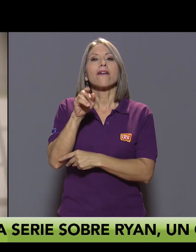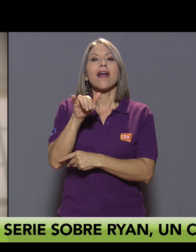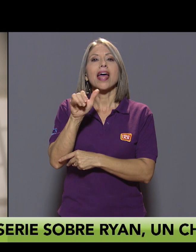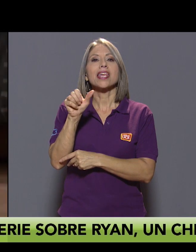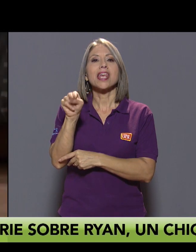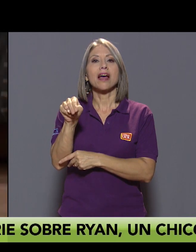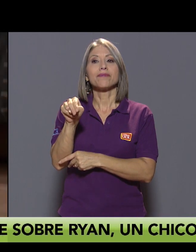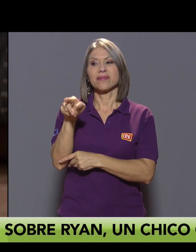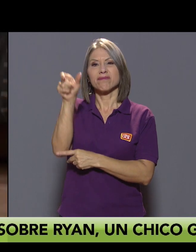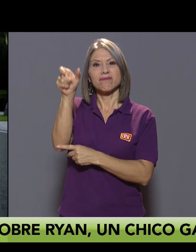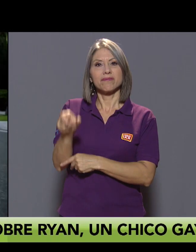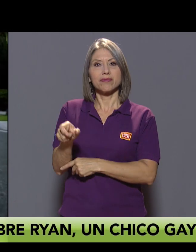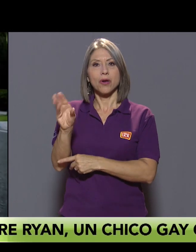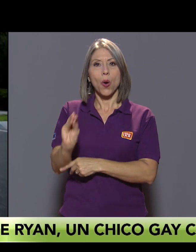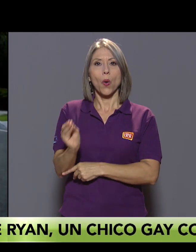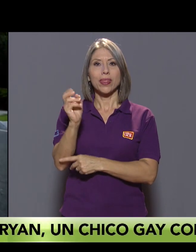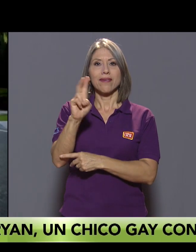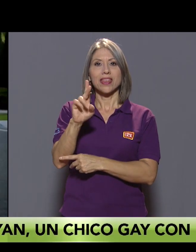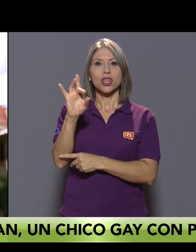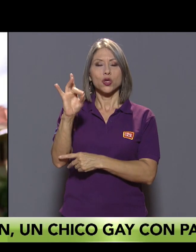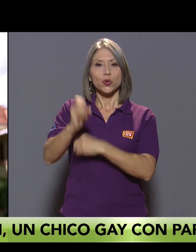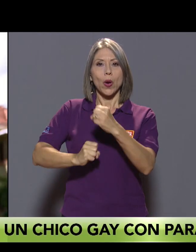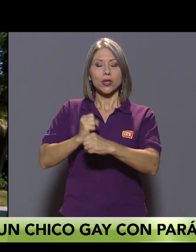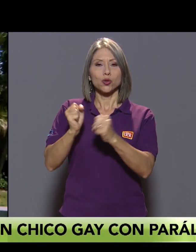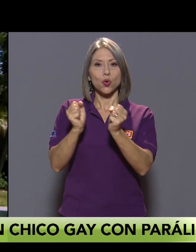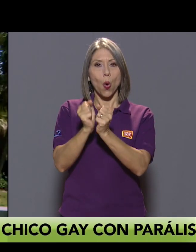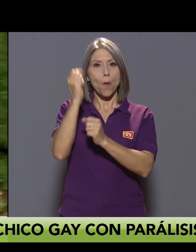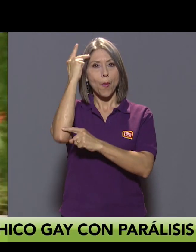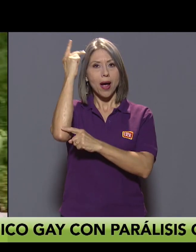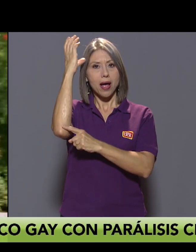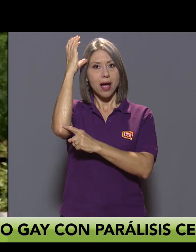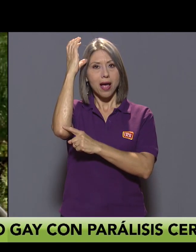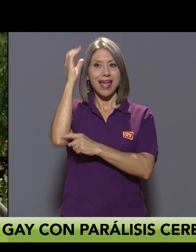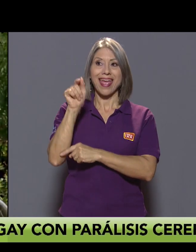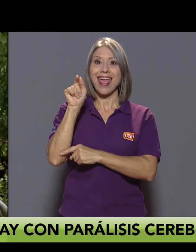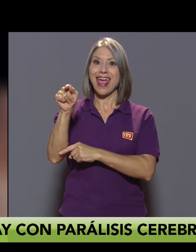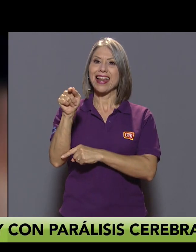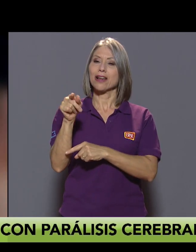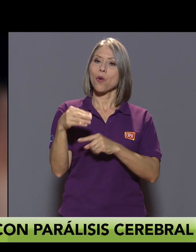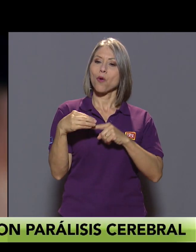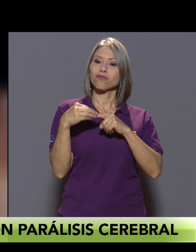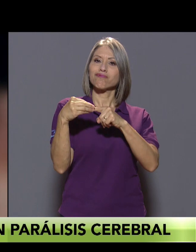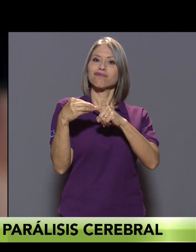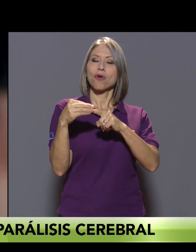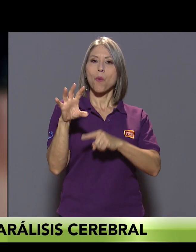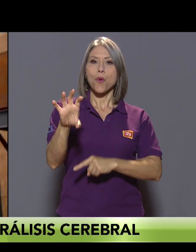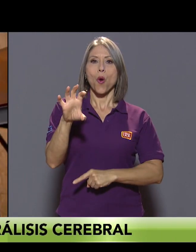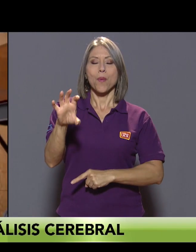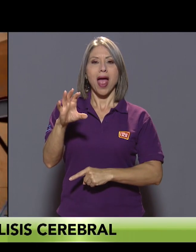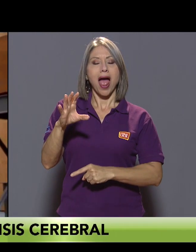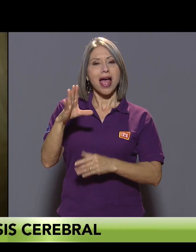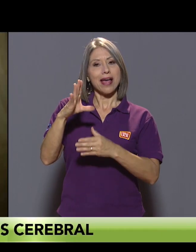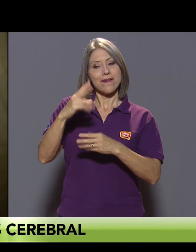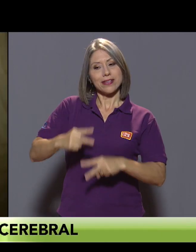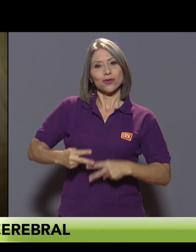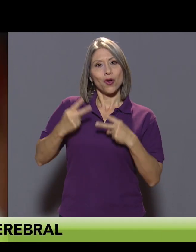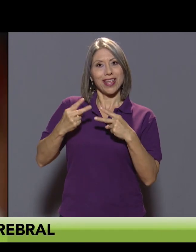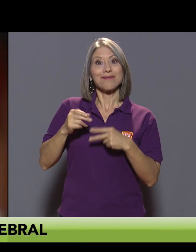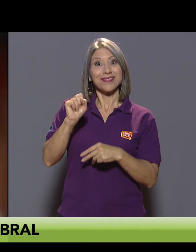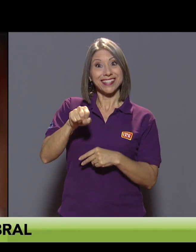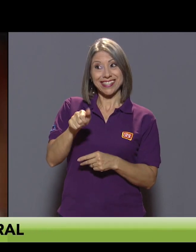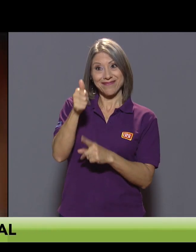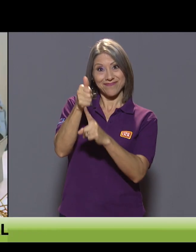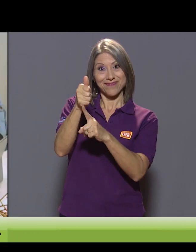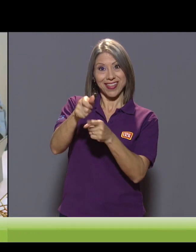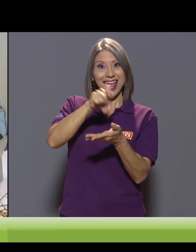Ryan, un joven de 28 años con parálisis cerebral, quien protagoniza su propia historia. Así es, Ryan